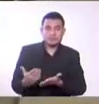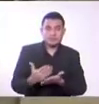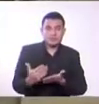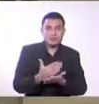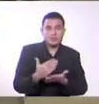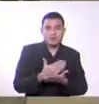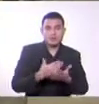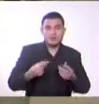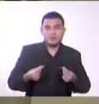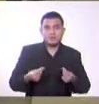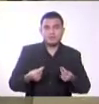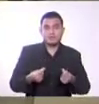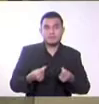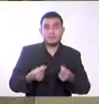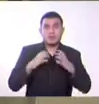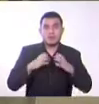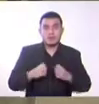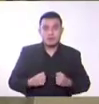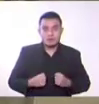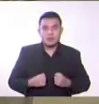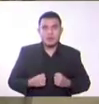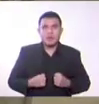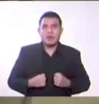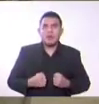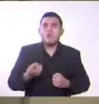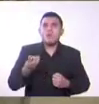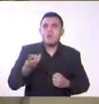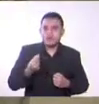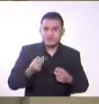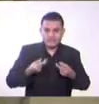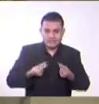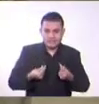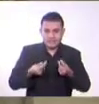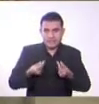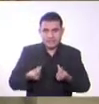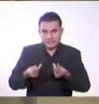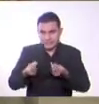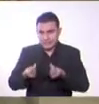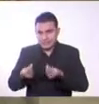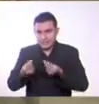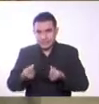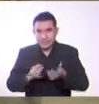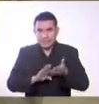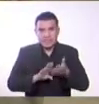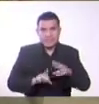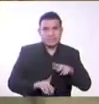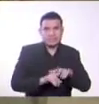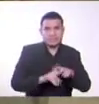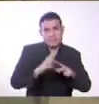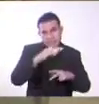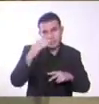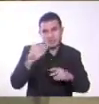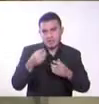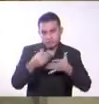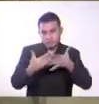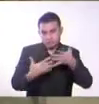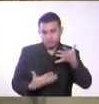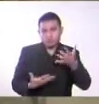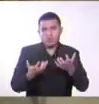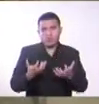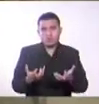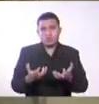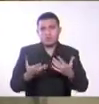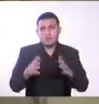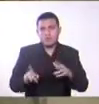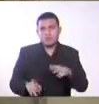Pero también me surge la duda de cuántos tributos existen en el país. Ya hablamos de muchos, pero me imagino que existen